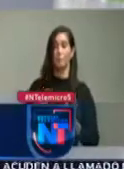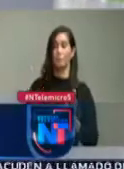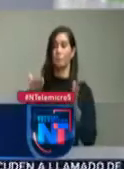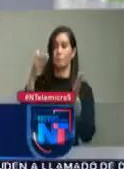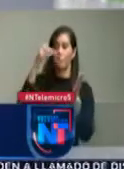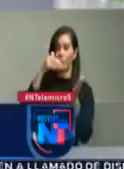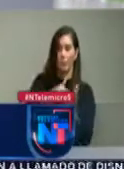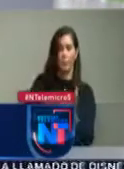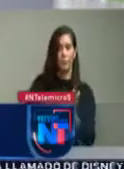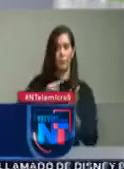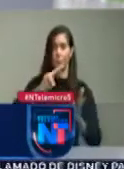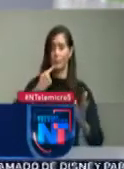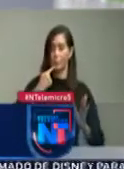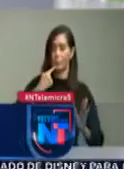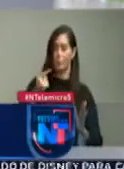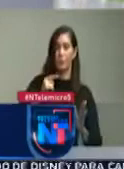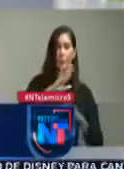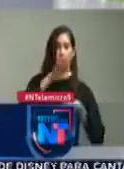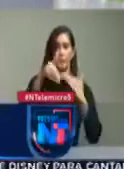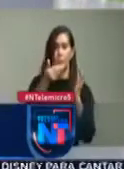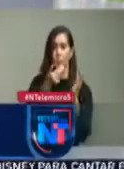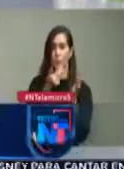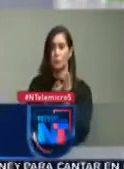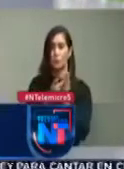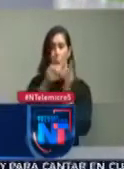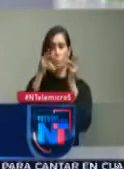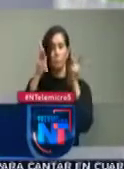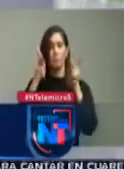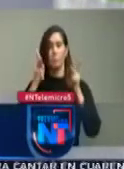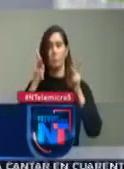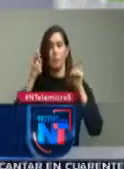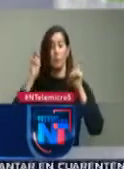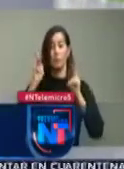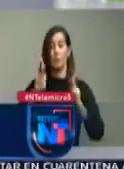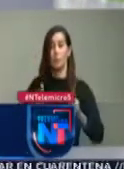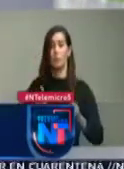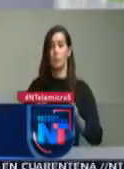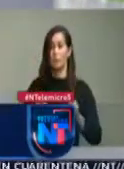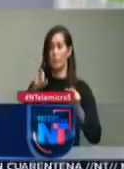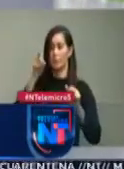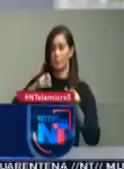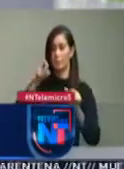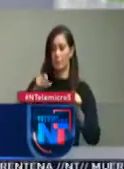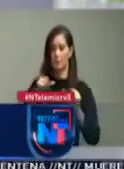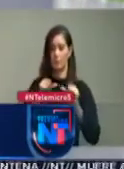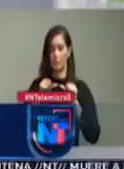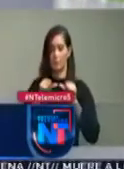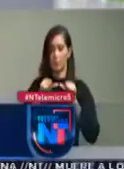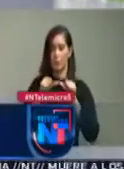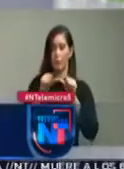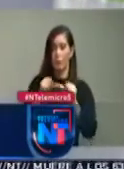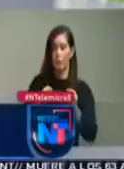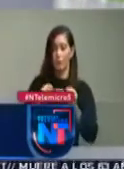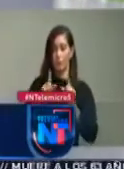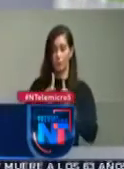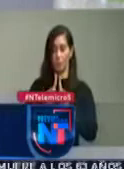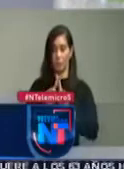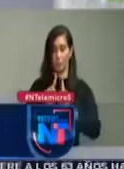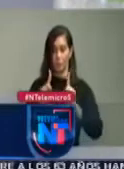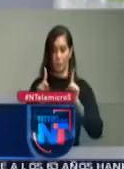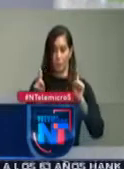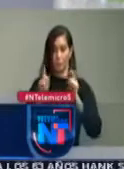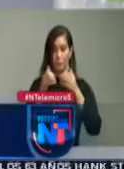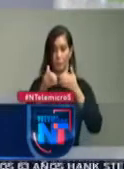a insistir a nuestra población a mantener el distanciamiento social